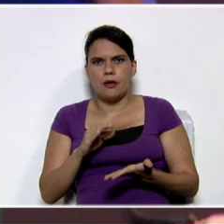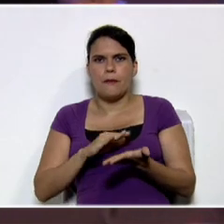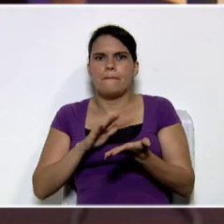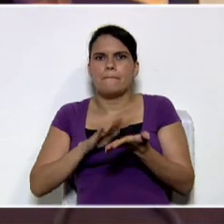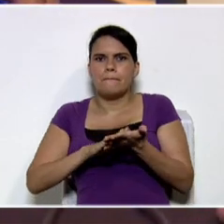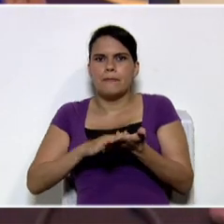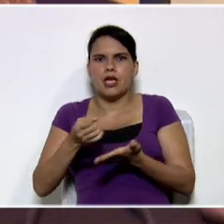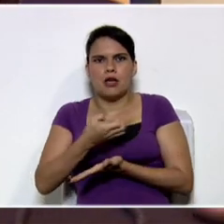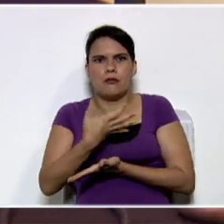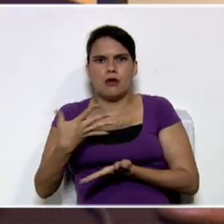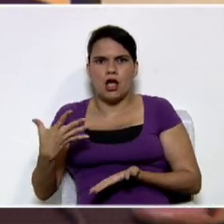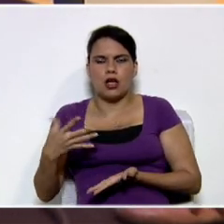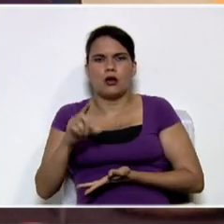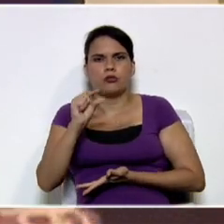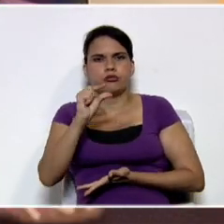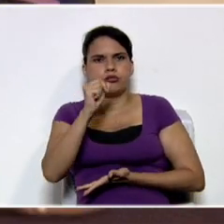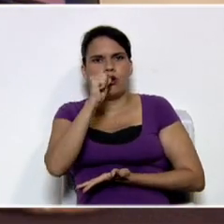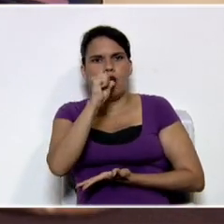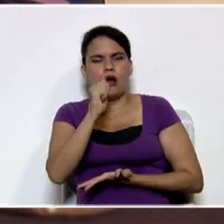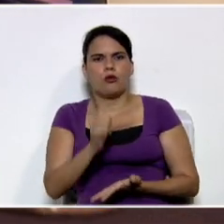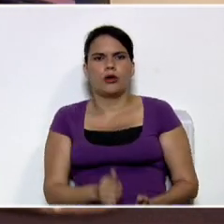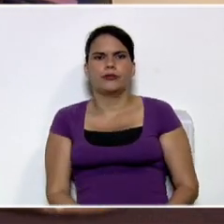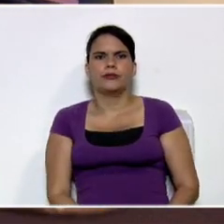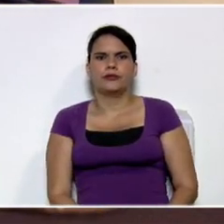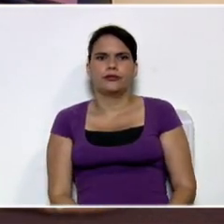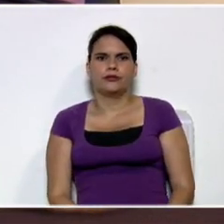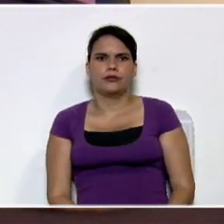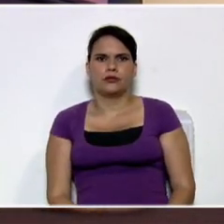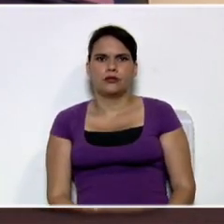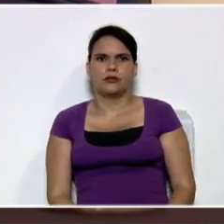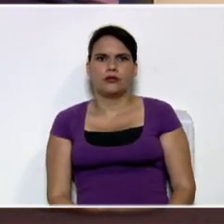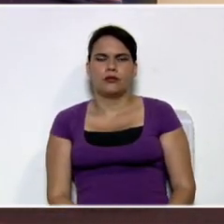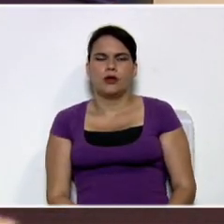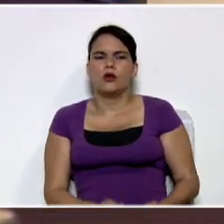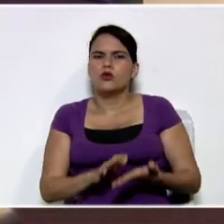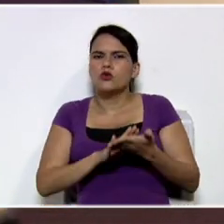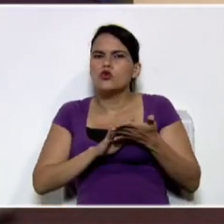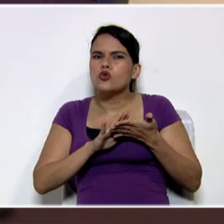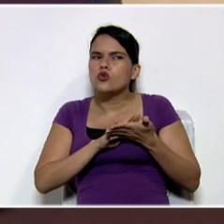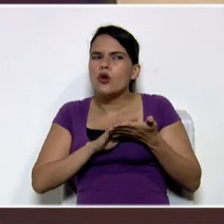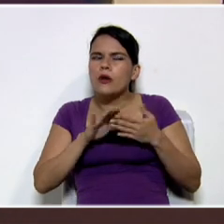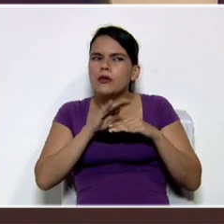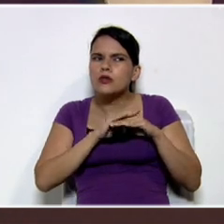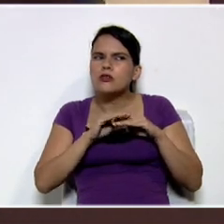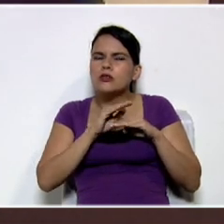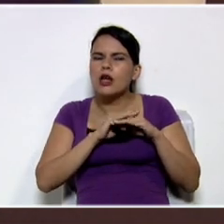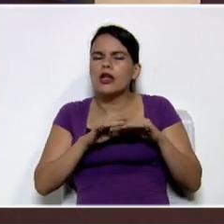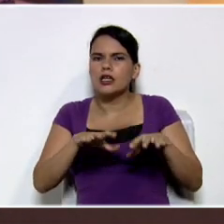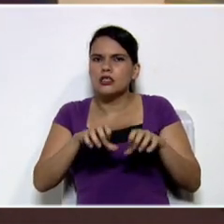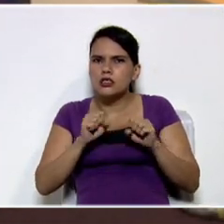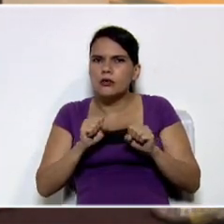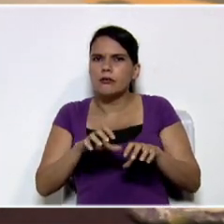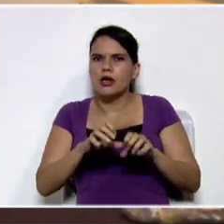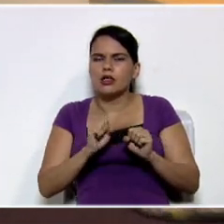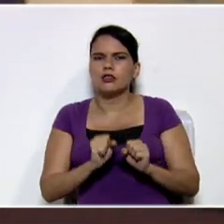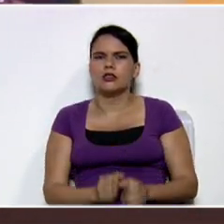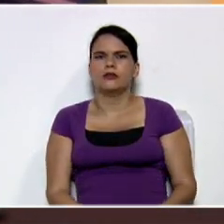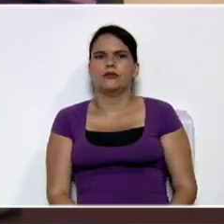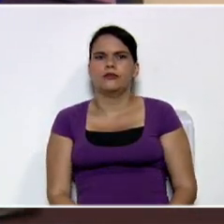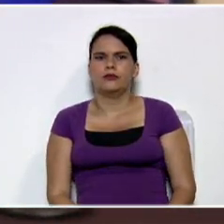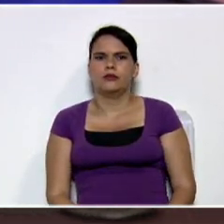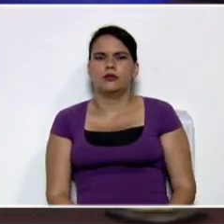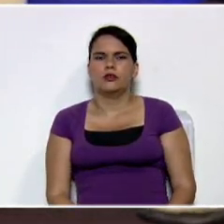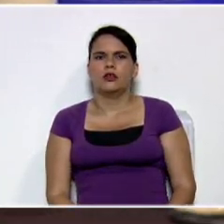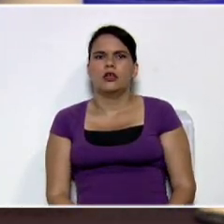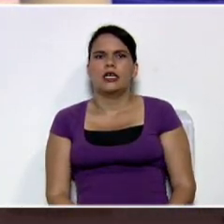blanca, un poco de agua, ¿verdad?, para poder suavizar esa masa, y la pega blanca con